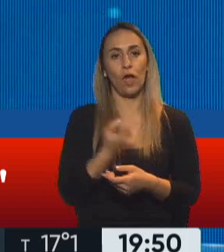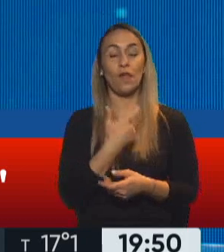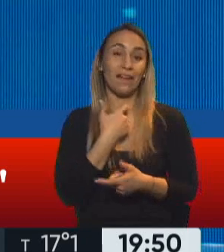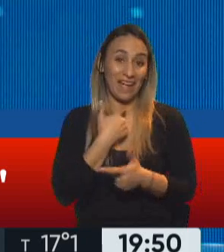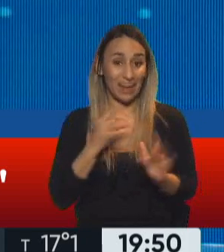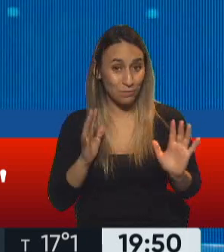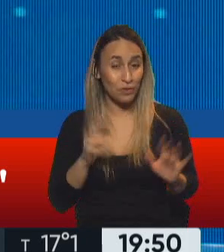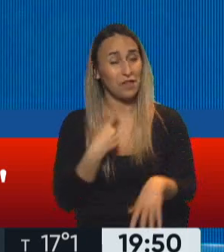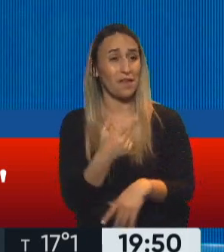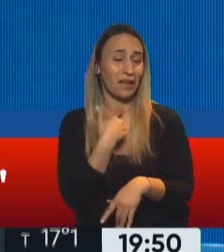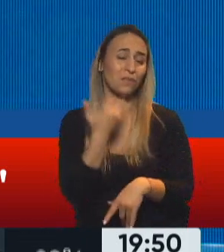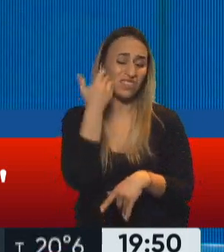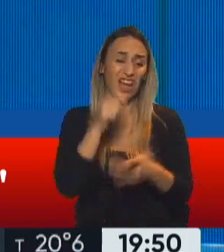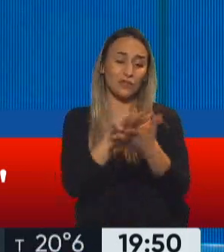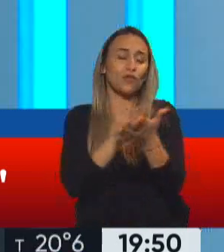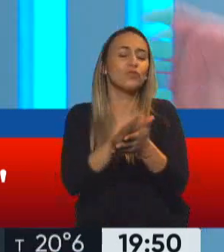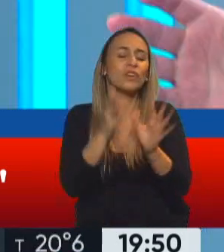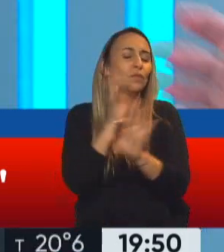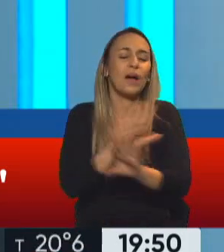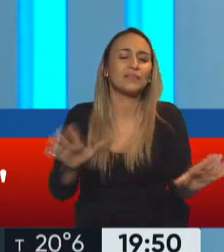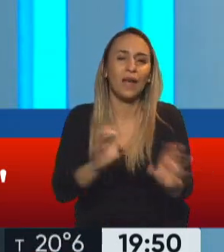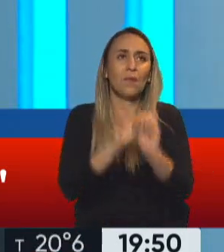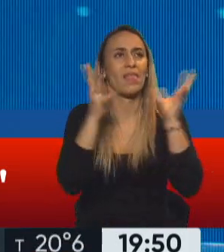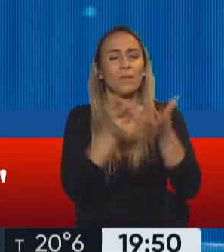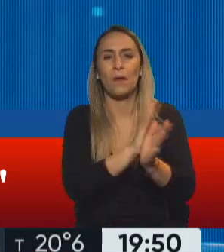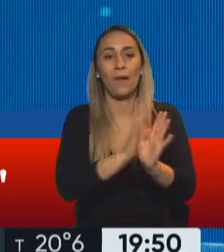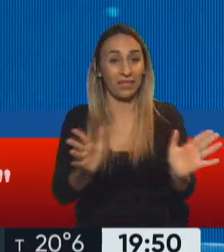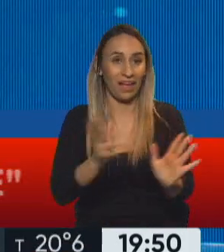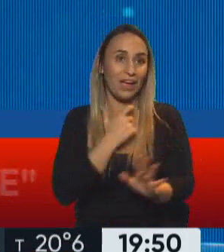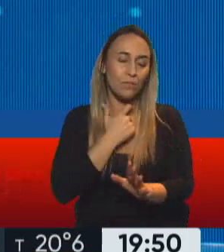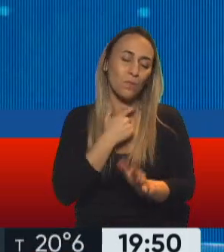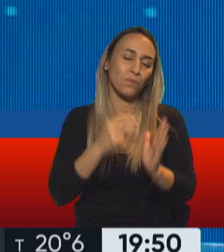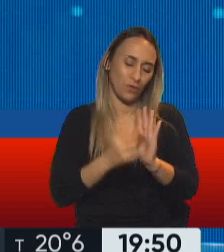exista... todos queremos salir ya de esta situación. Dicho eso, dicha esa